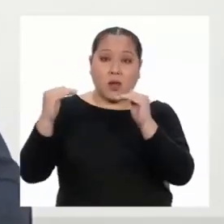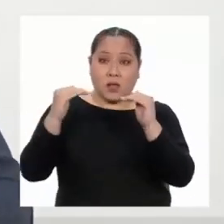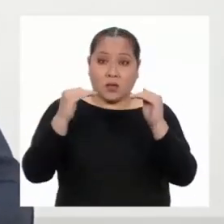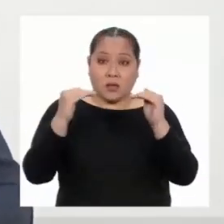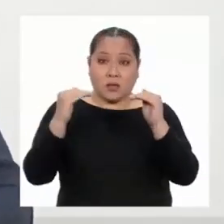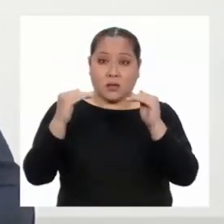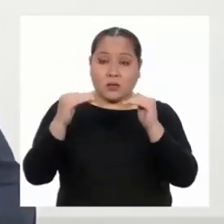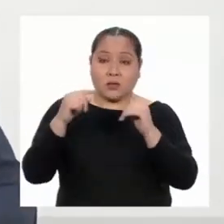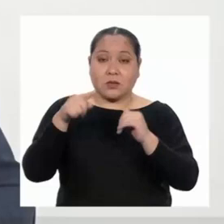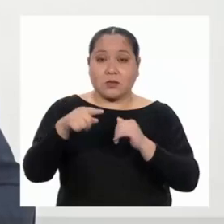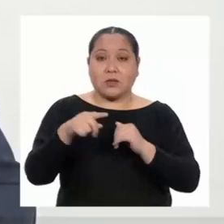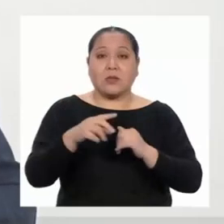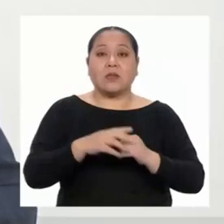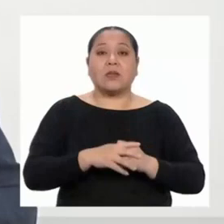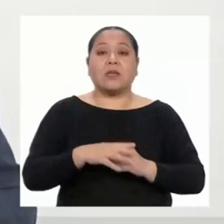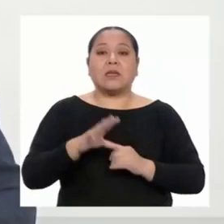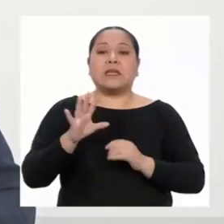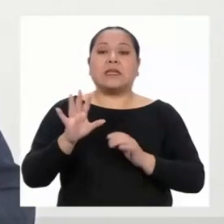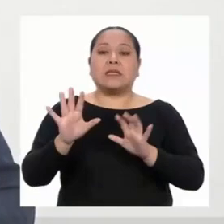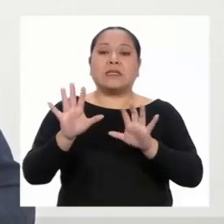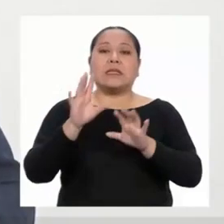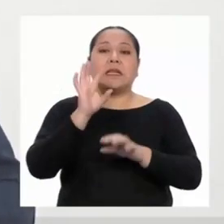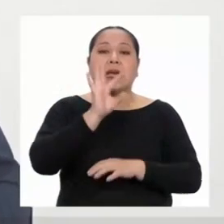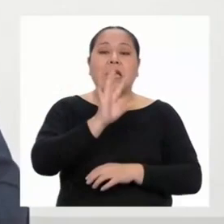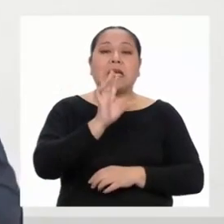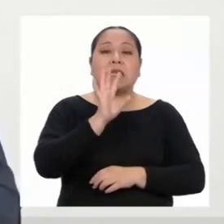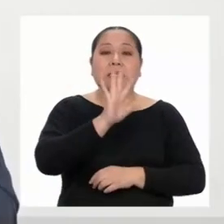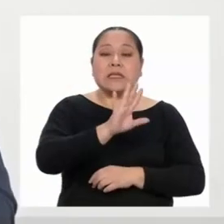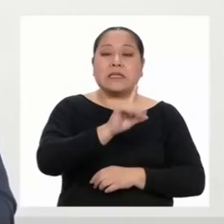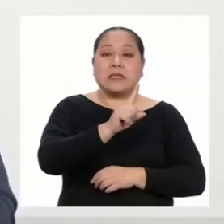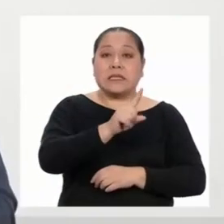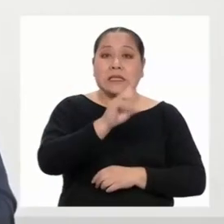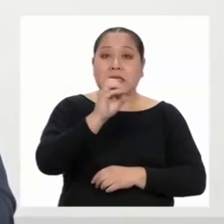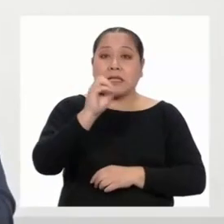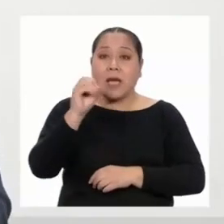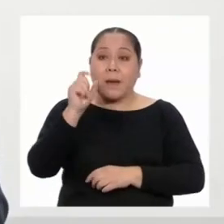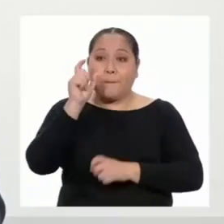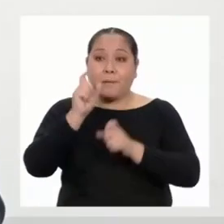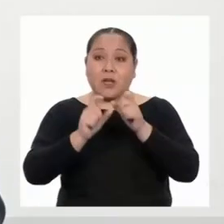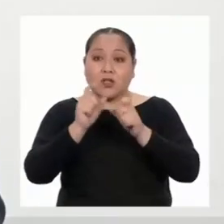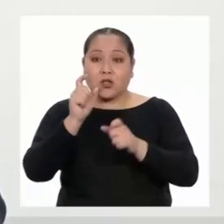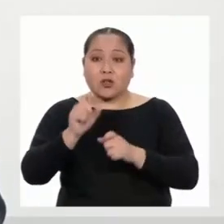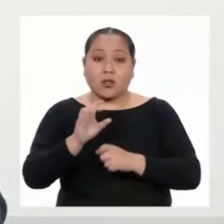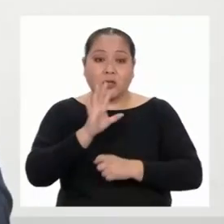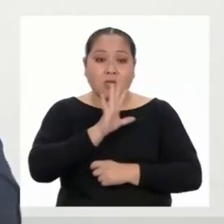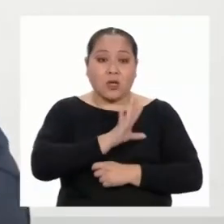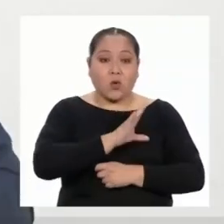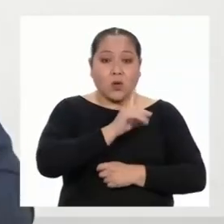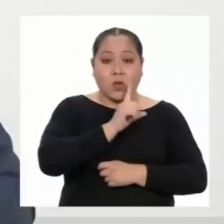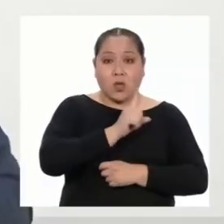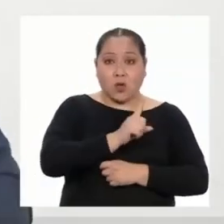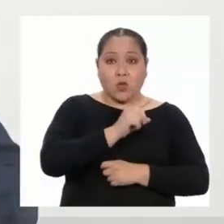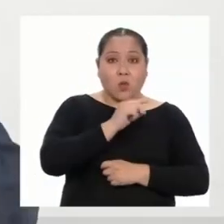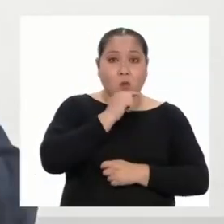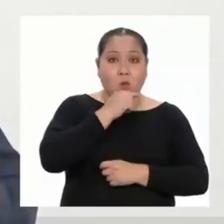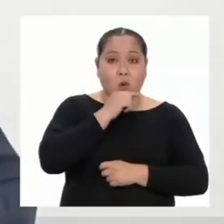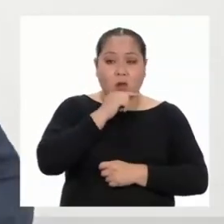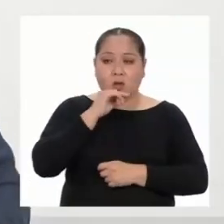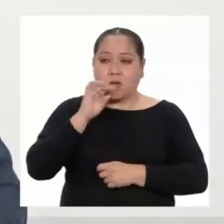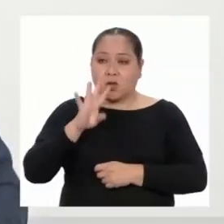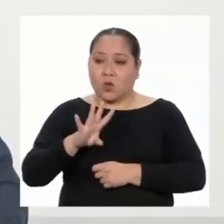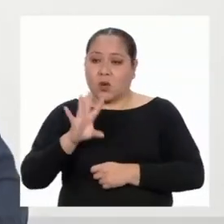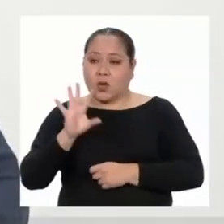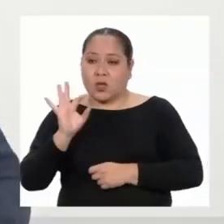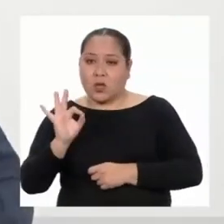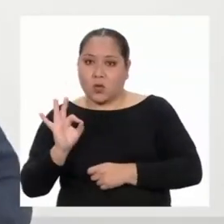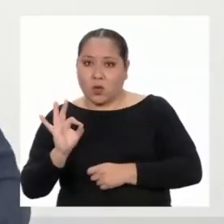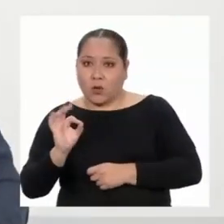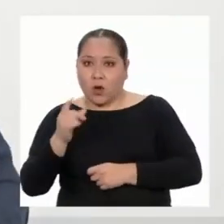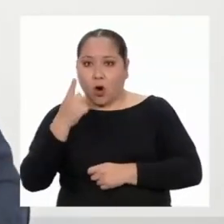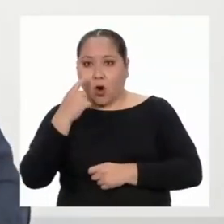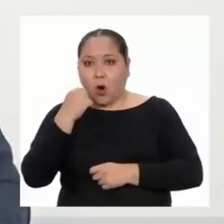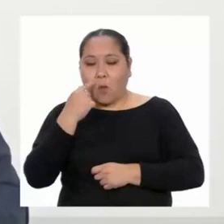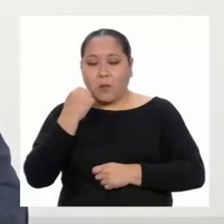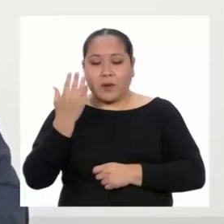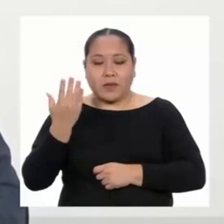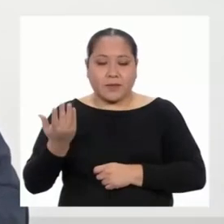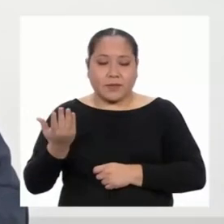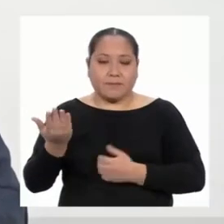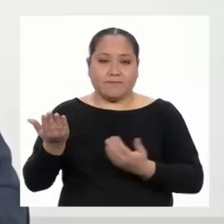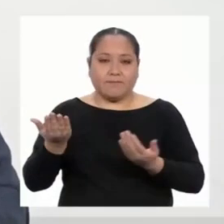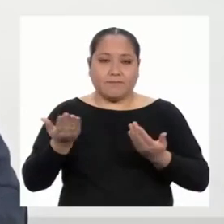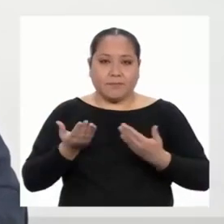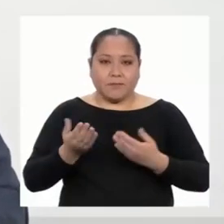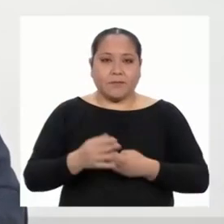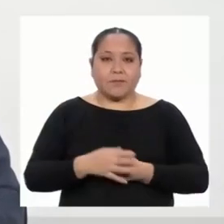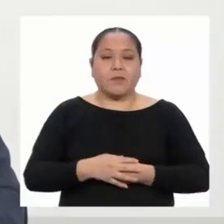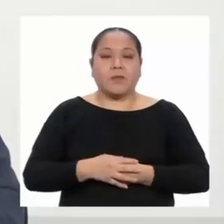que si la muestra es de 100 personas, 51 debería ser mujeres y 49 hombres. Ahora,